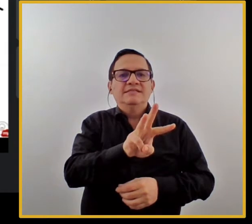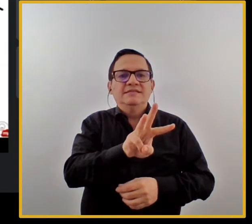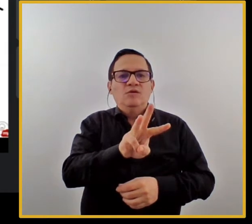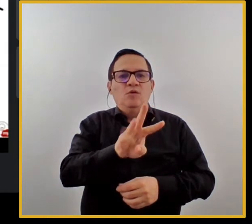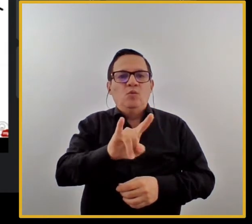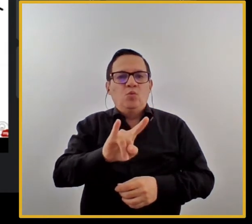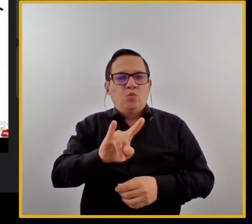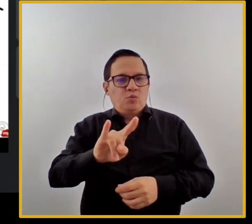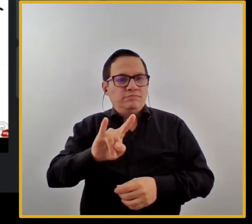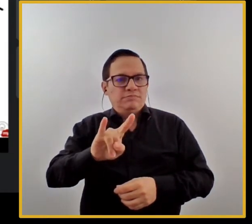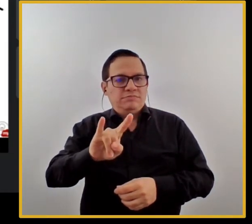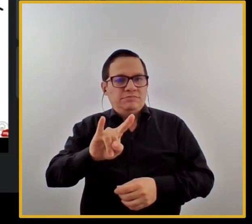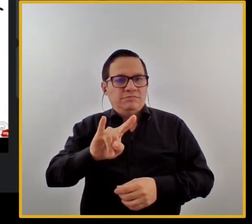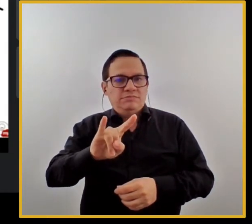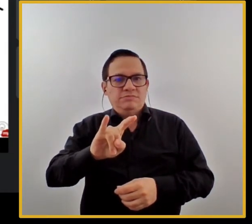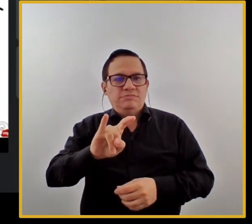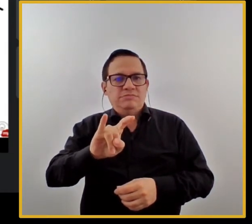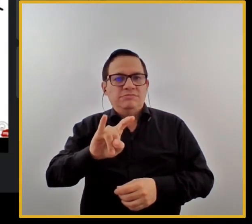3u